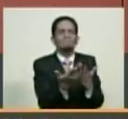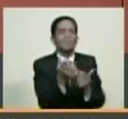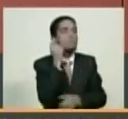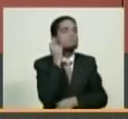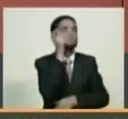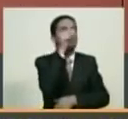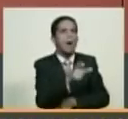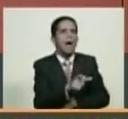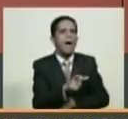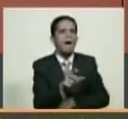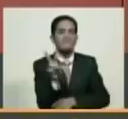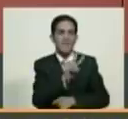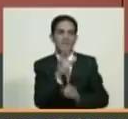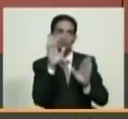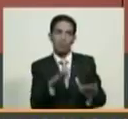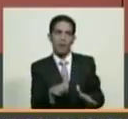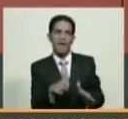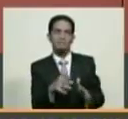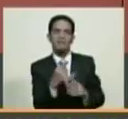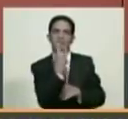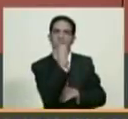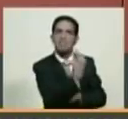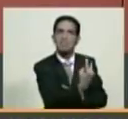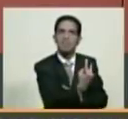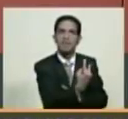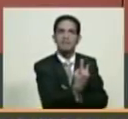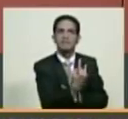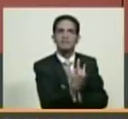han tratado de incitarlas para que